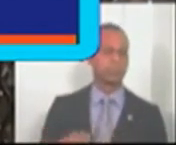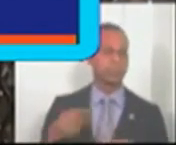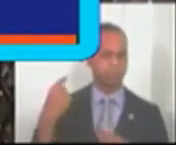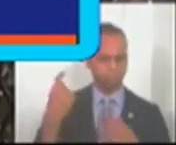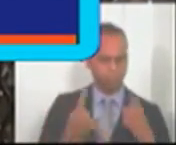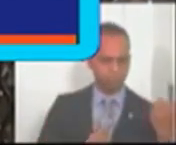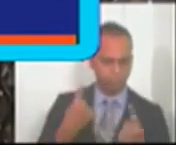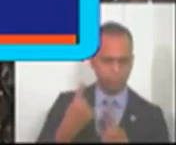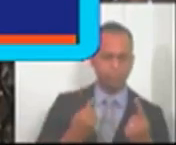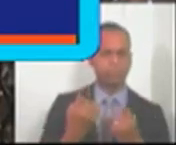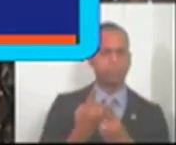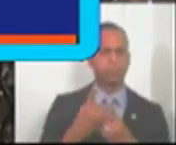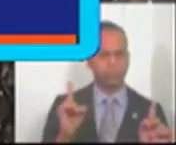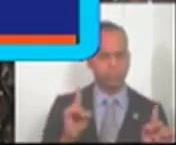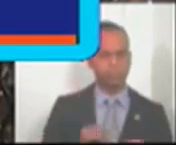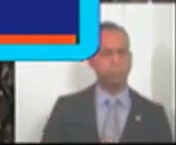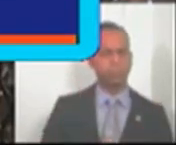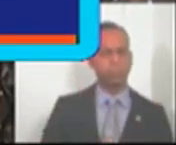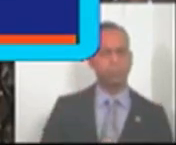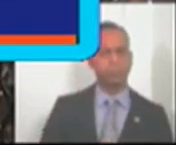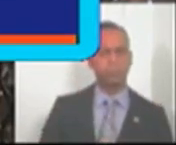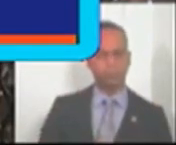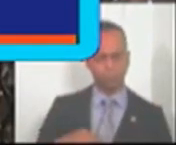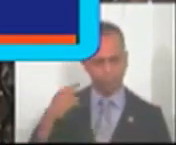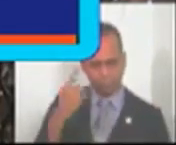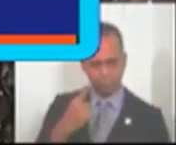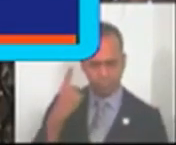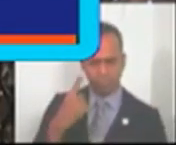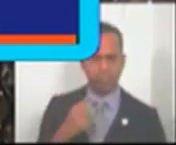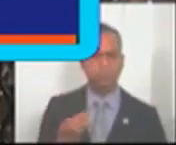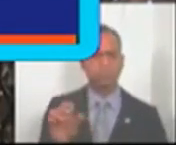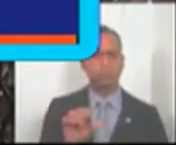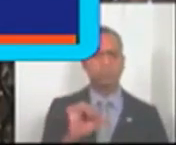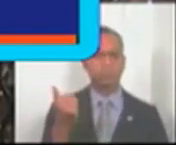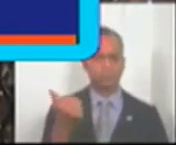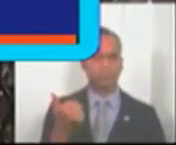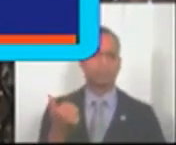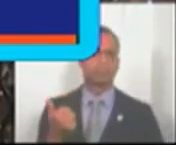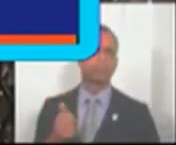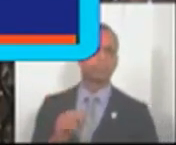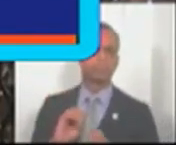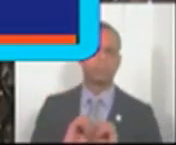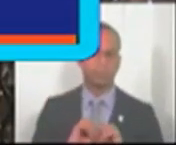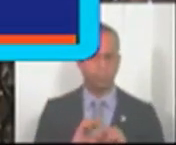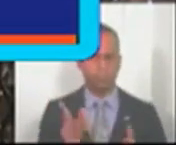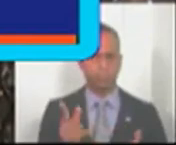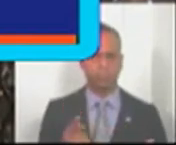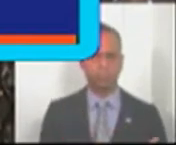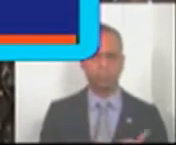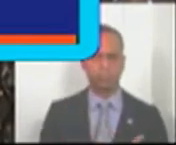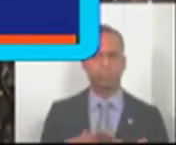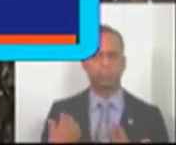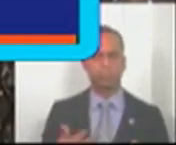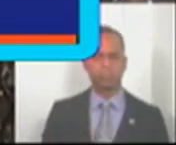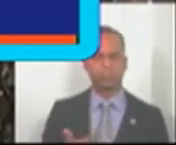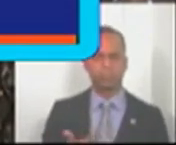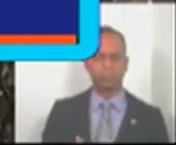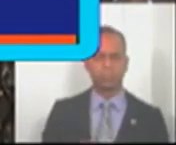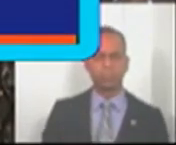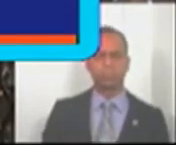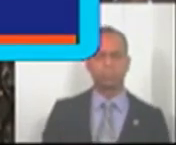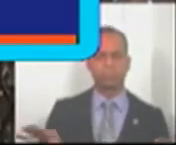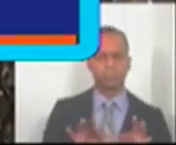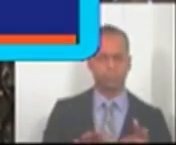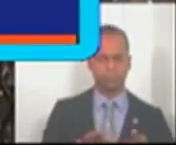repensar la democracia, repensarla sobre otras bases en las que precisamente el diálogo resulta esencial.